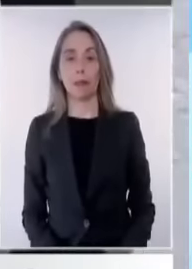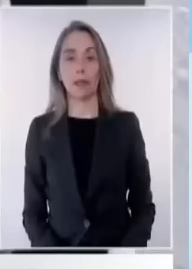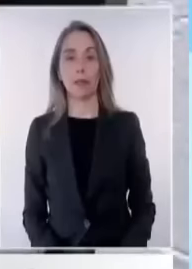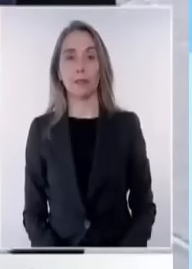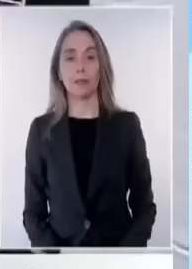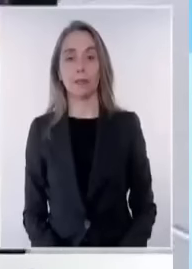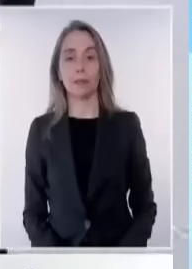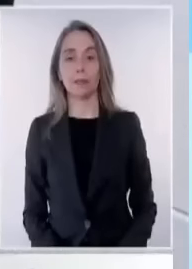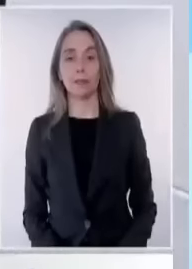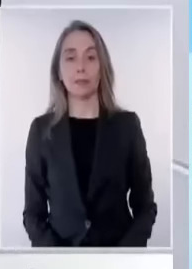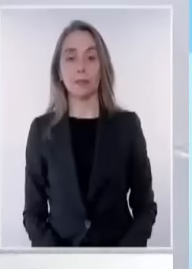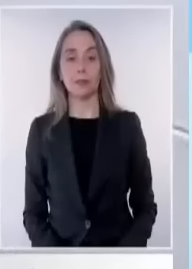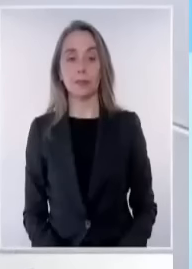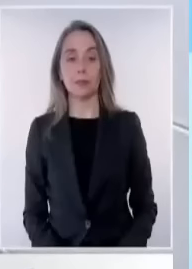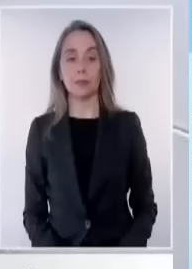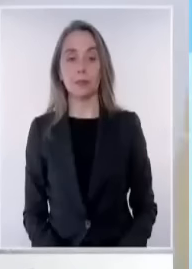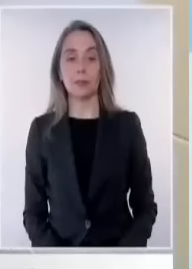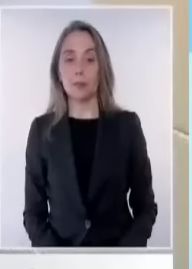Un héroe así.